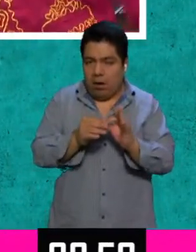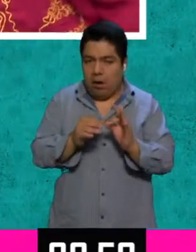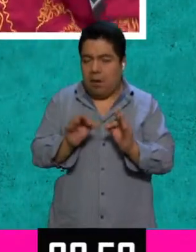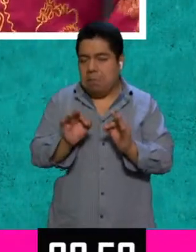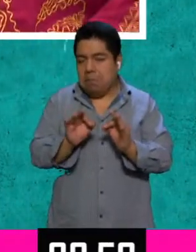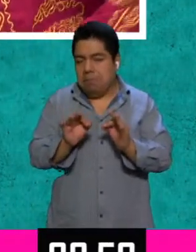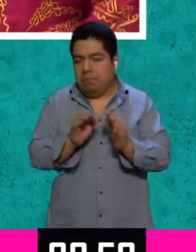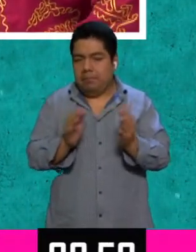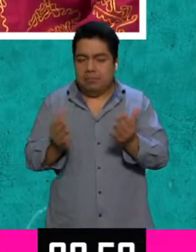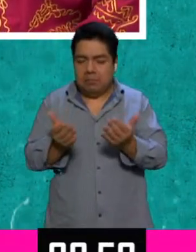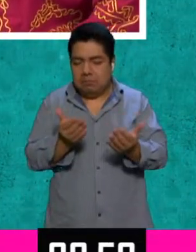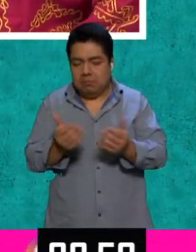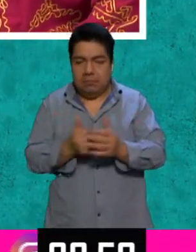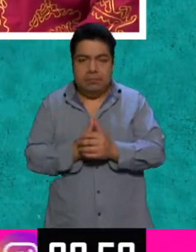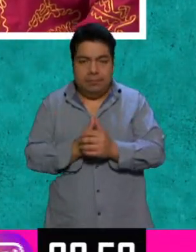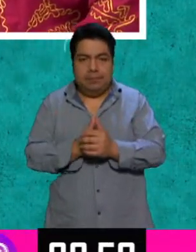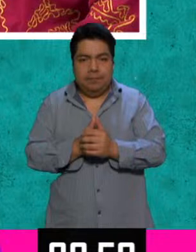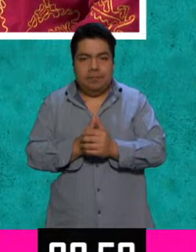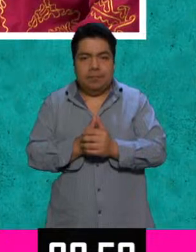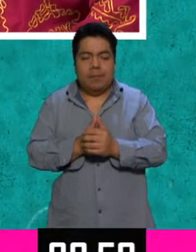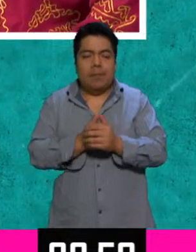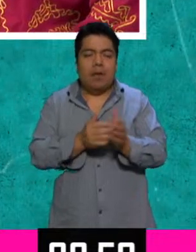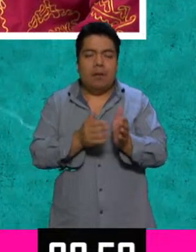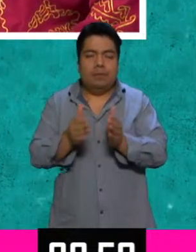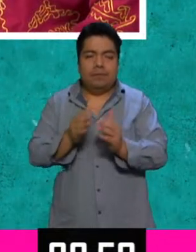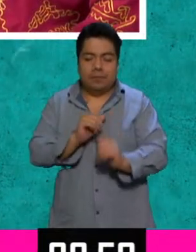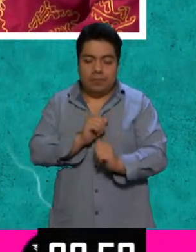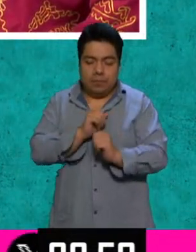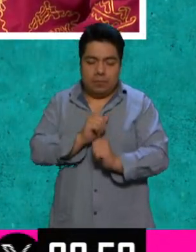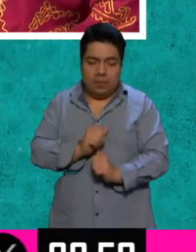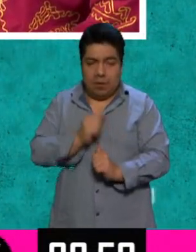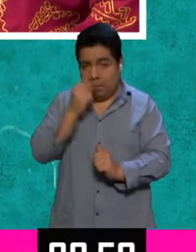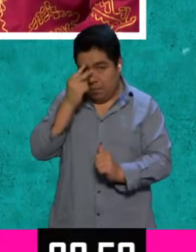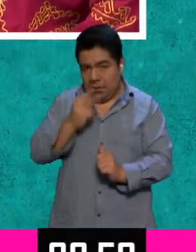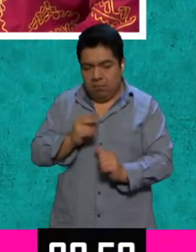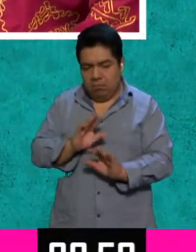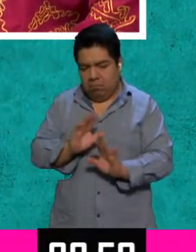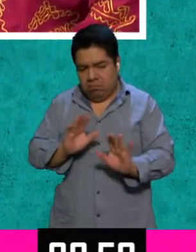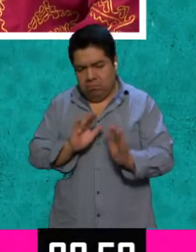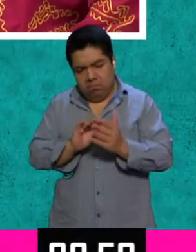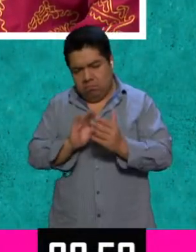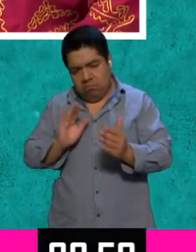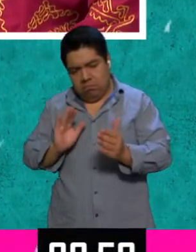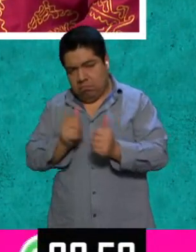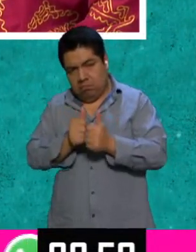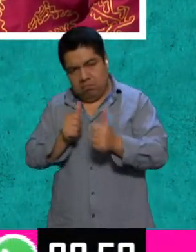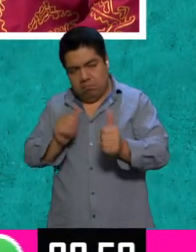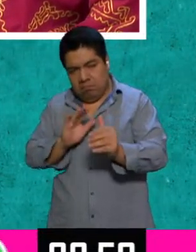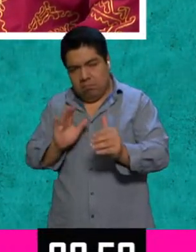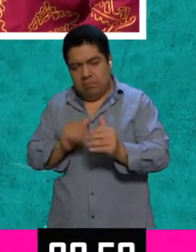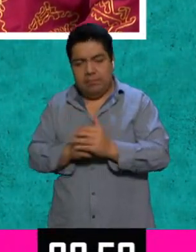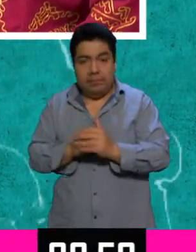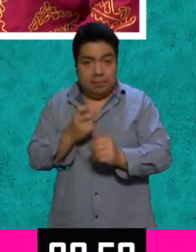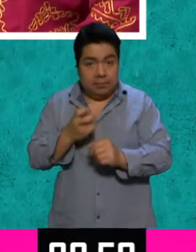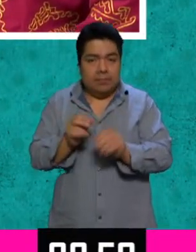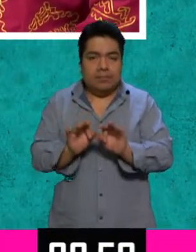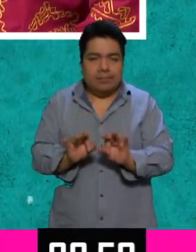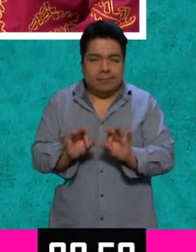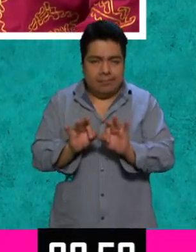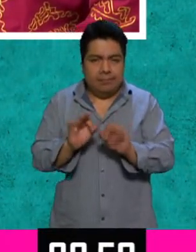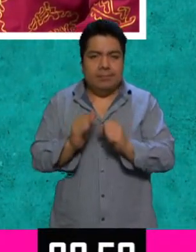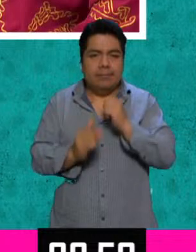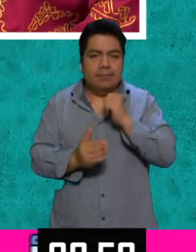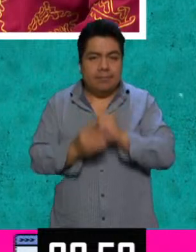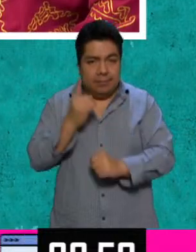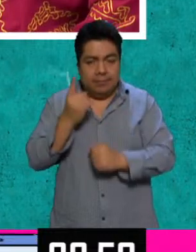sí deja de lado a las autoridades mexicanas, ¿no? Y bueno, esto también es muy importante porque al final de cuentas